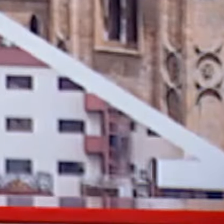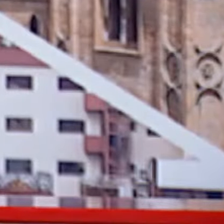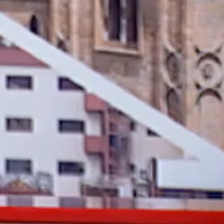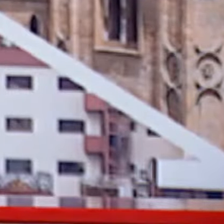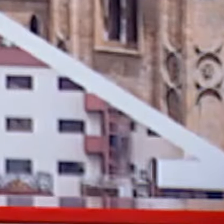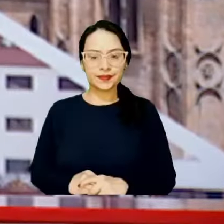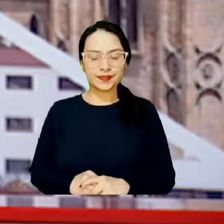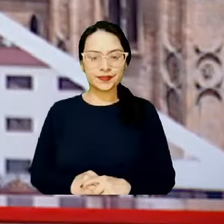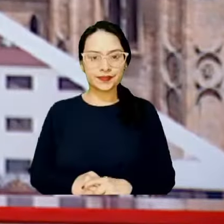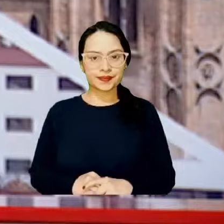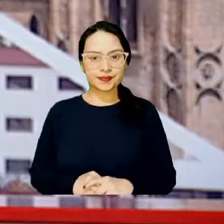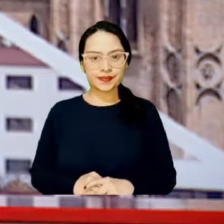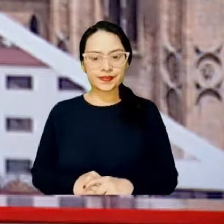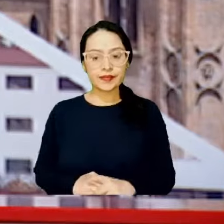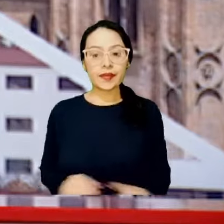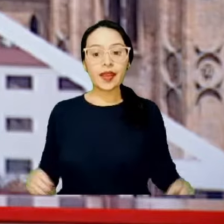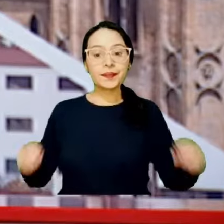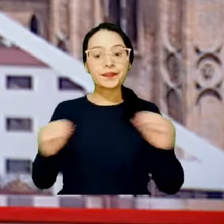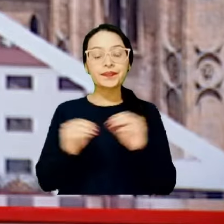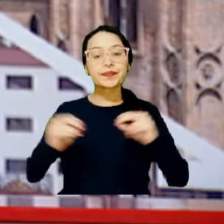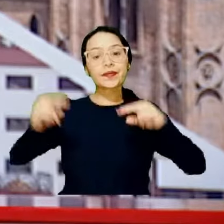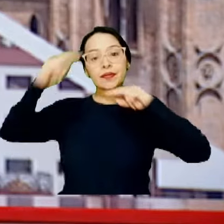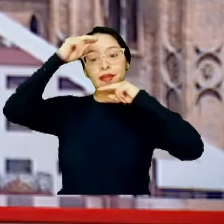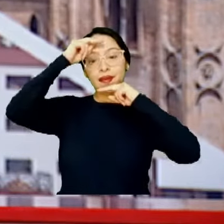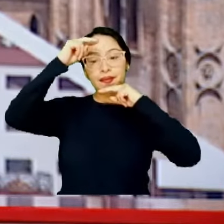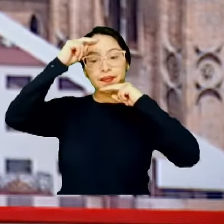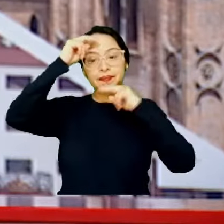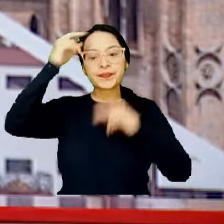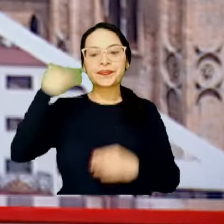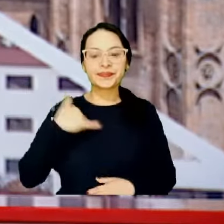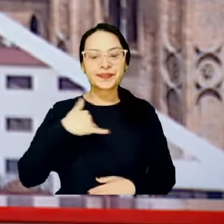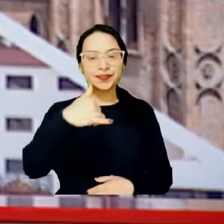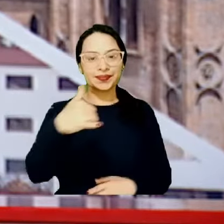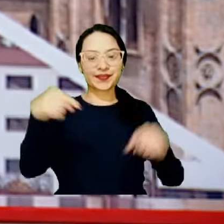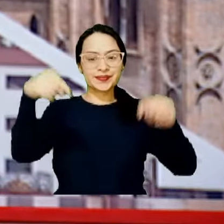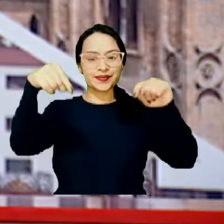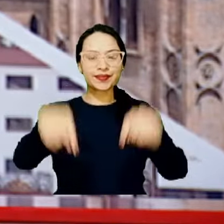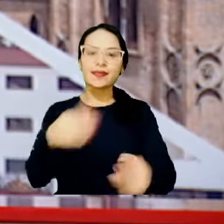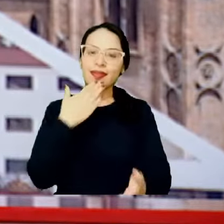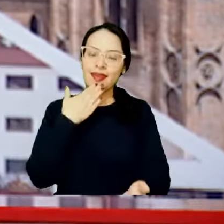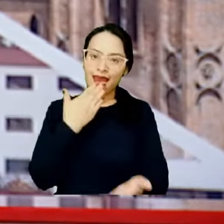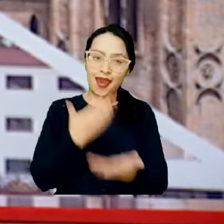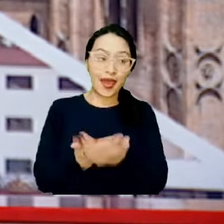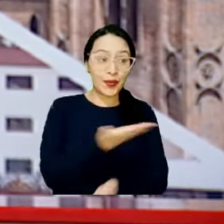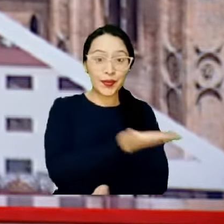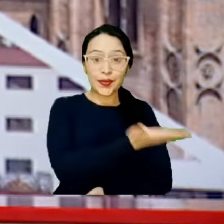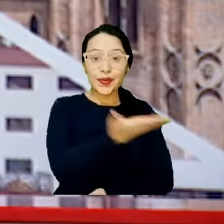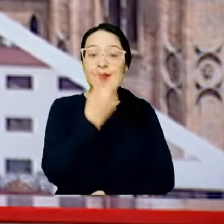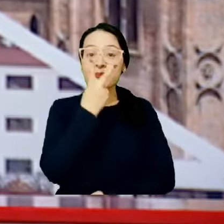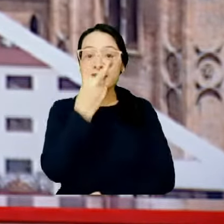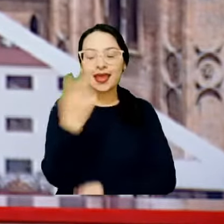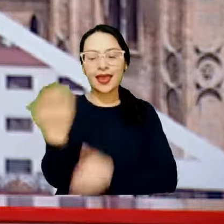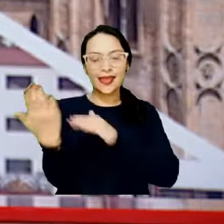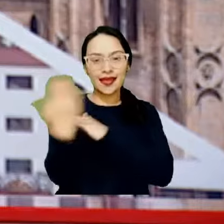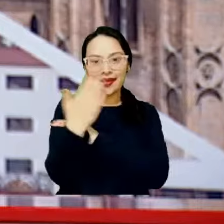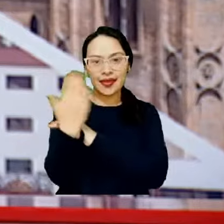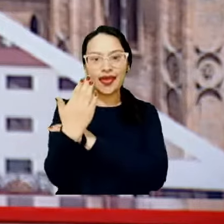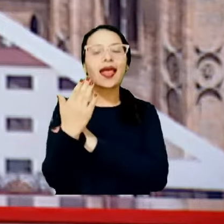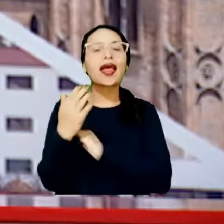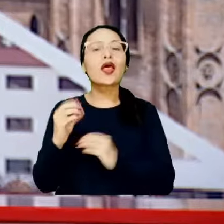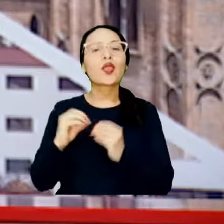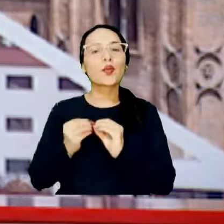Y estamos de regreso de vuelta ya en Cuenca en Directo, siempre agradecidos por su sintonía, tanto en el Canal 25 en la señal abierta como en TV Cable.